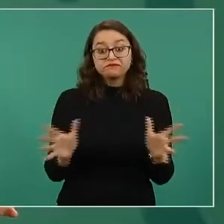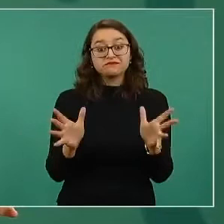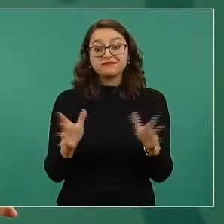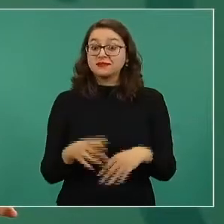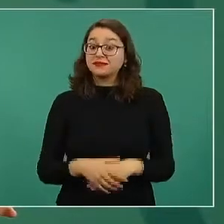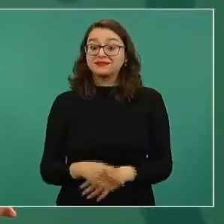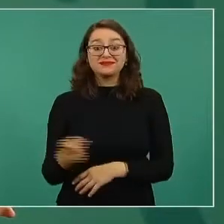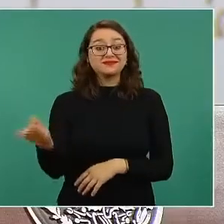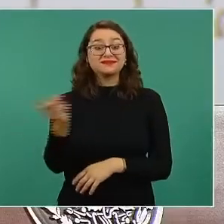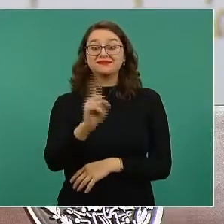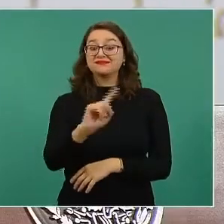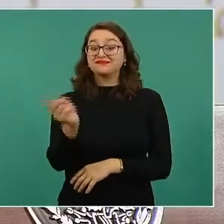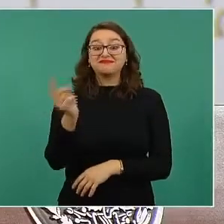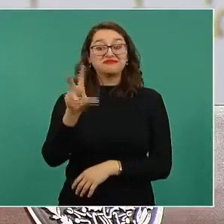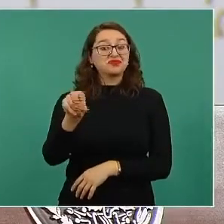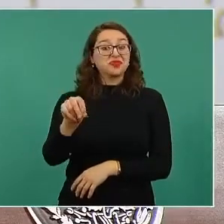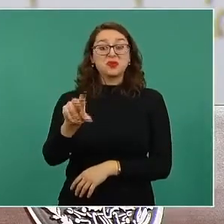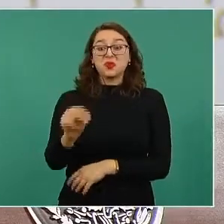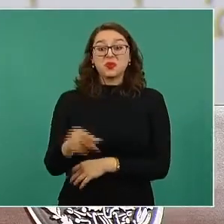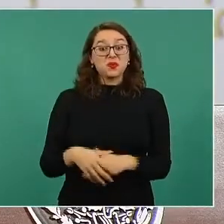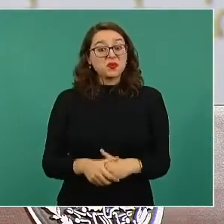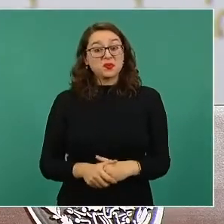están